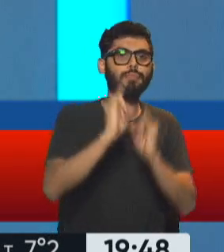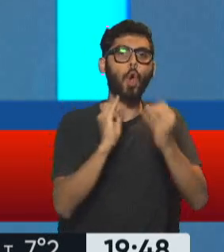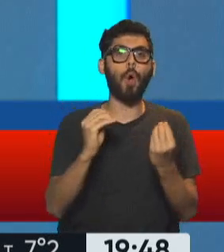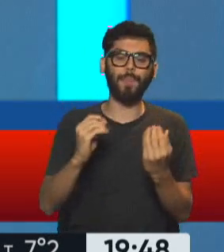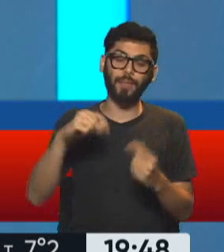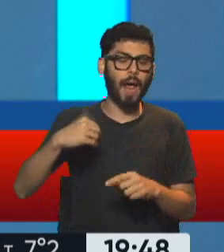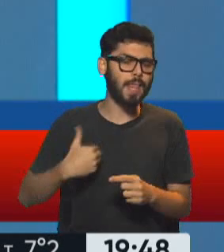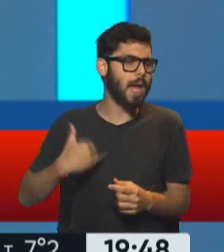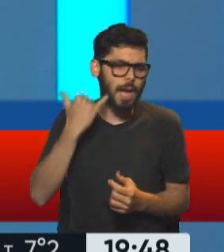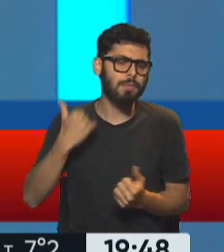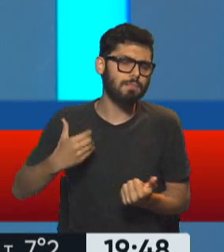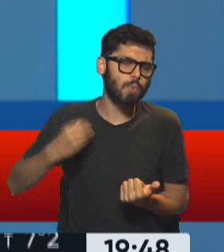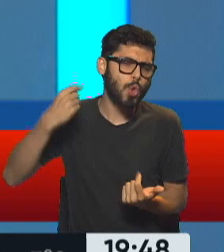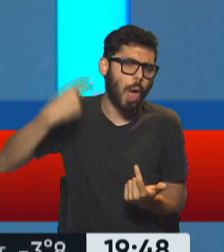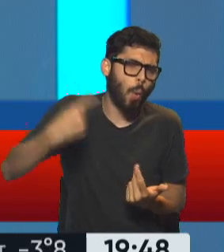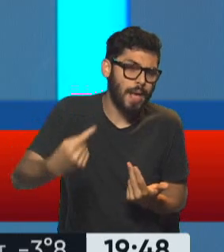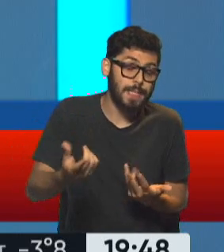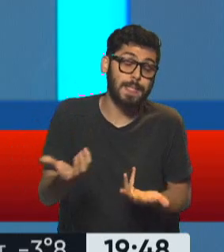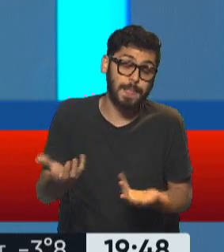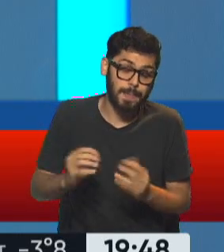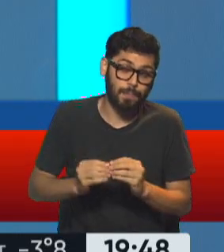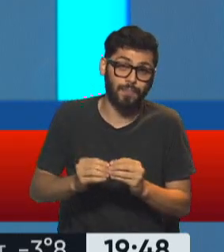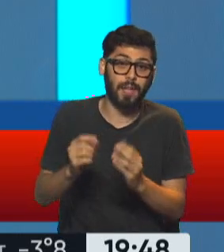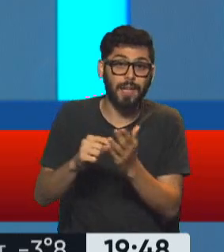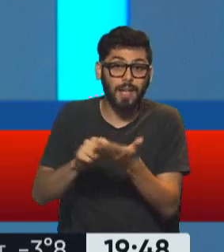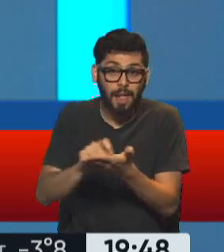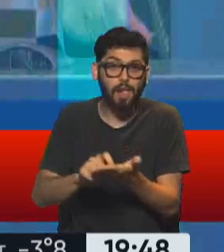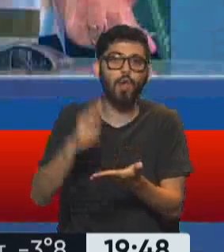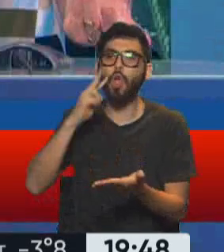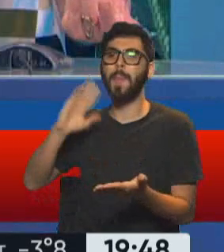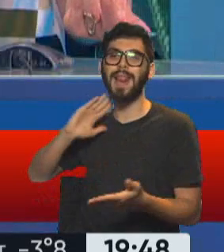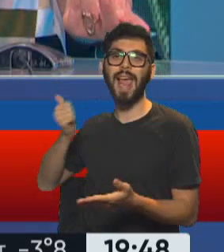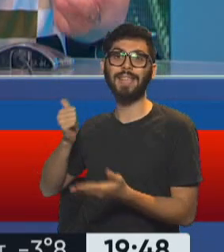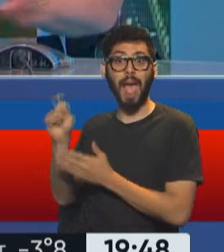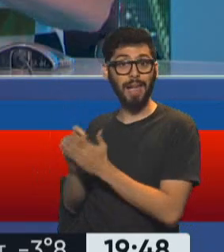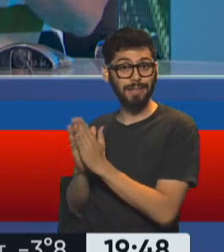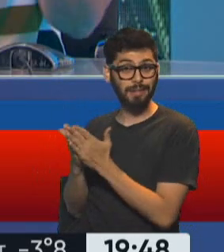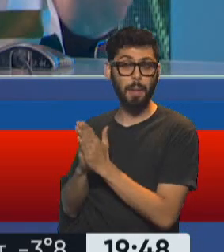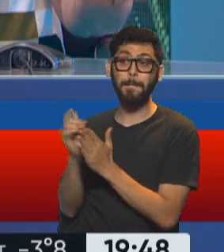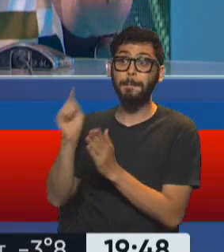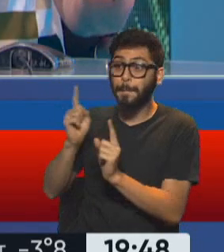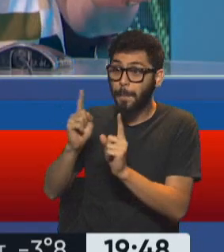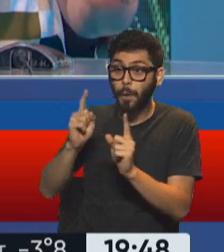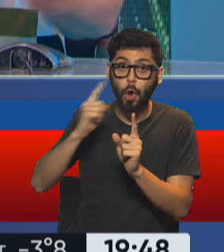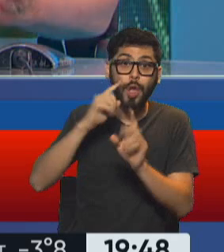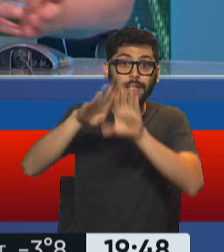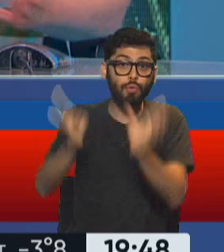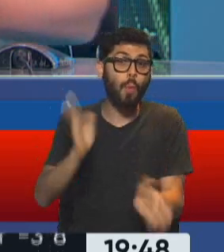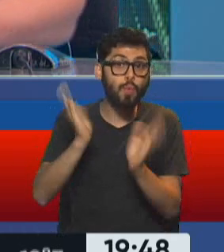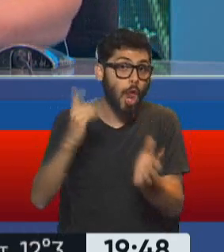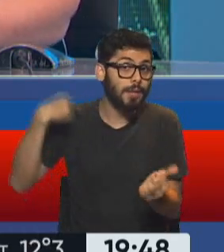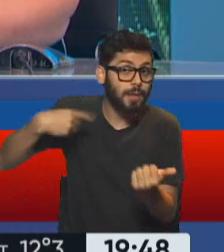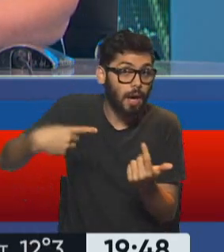Sí. se repite. Estas recomendaciones son del 2016, pero la violencia institucional es evidente que